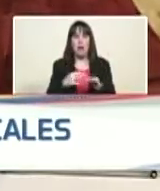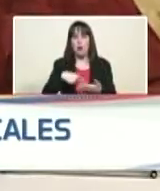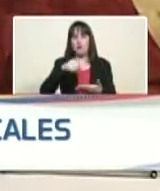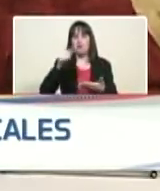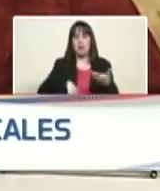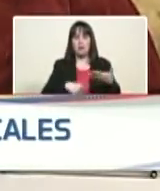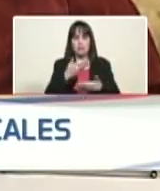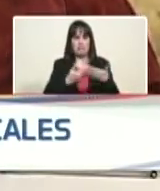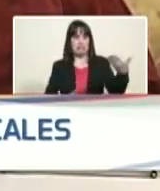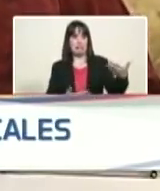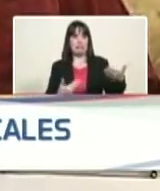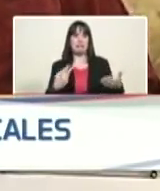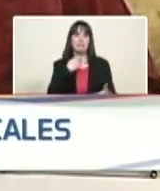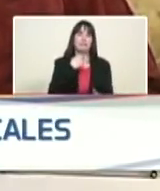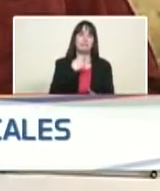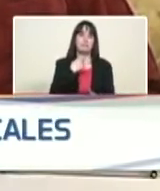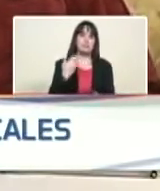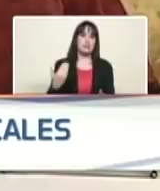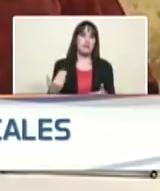por la guerra económica.